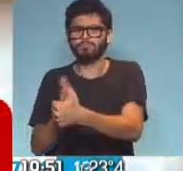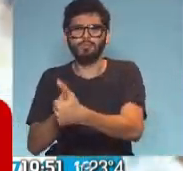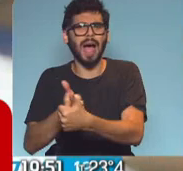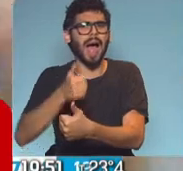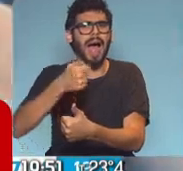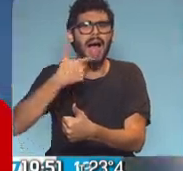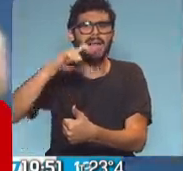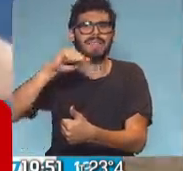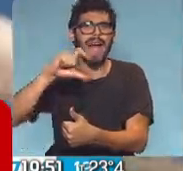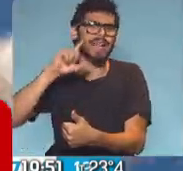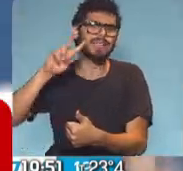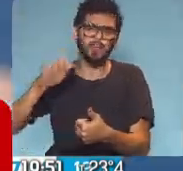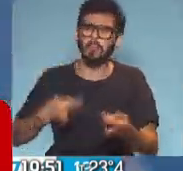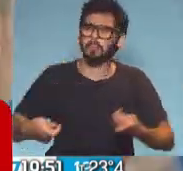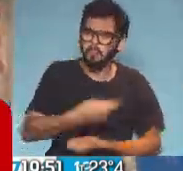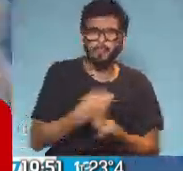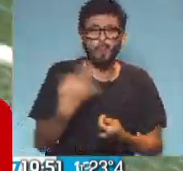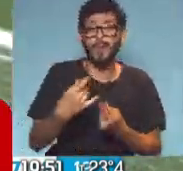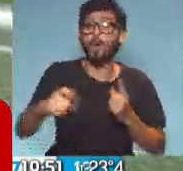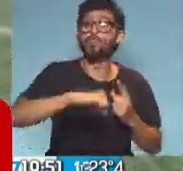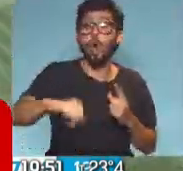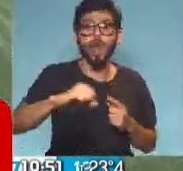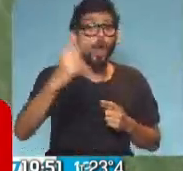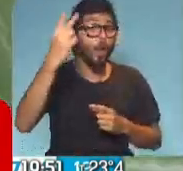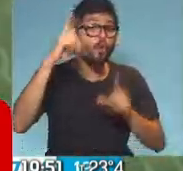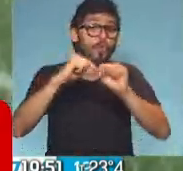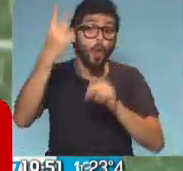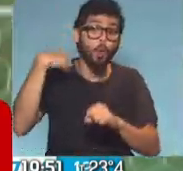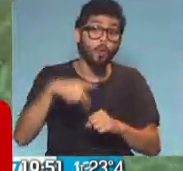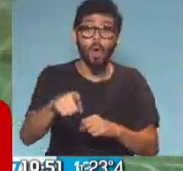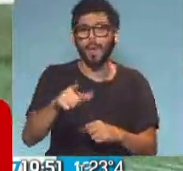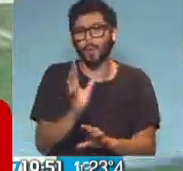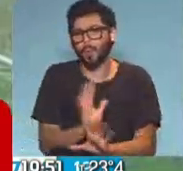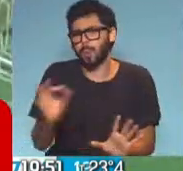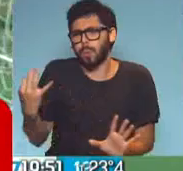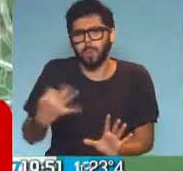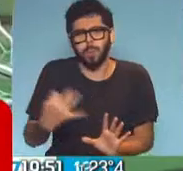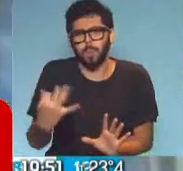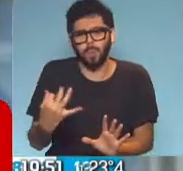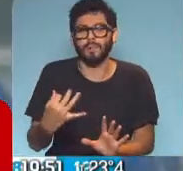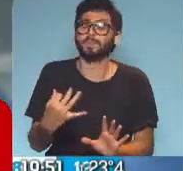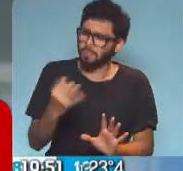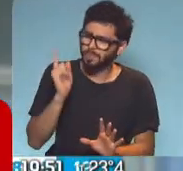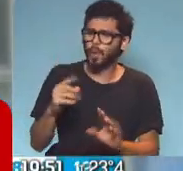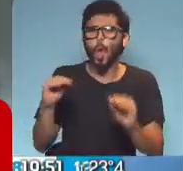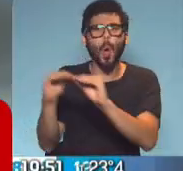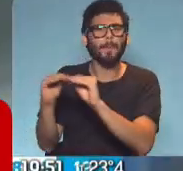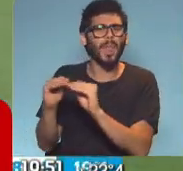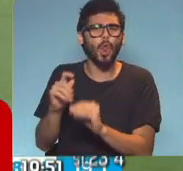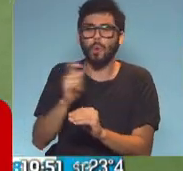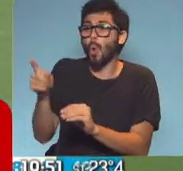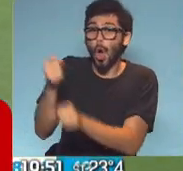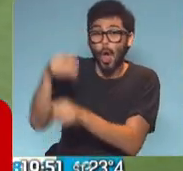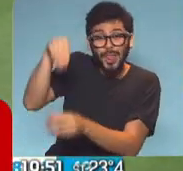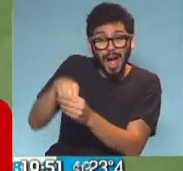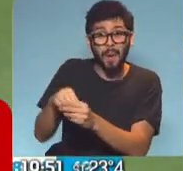buena distribución, buena dinámica y con un goleador. Tiene un 9 que da unas ganas de tirársela pero siempre. Pero aparte, hoy escuchaba a nuestros queridos colegas, donde trabajás